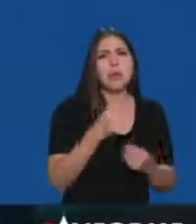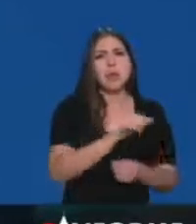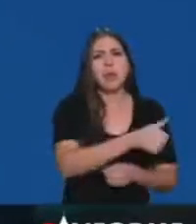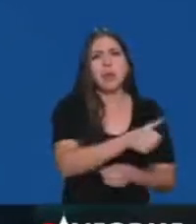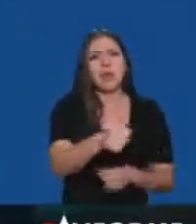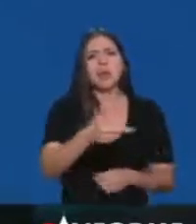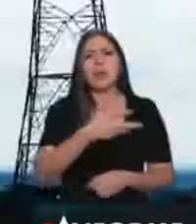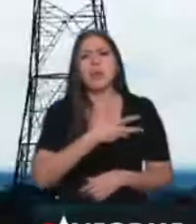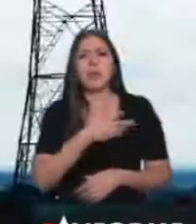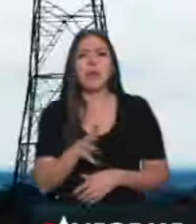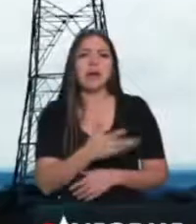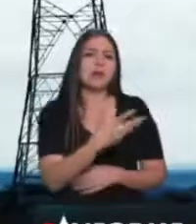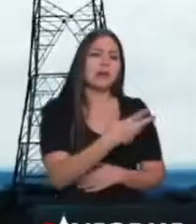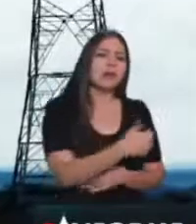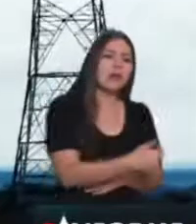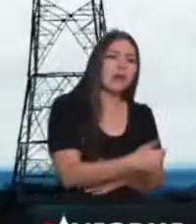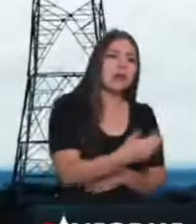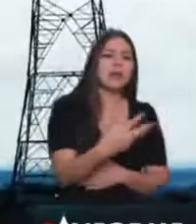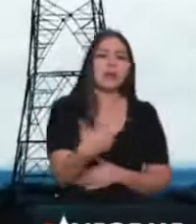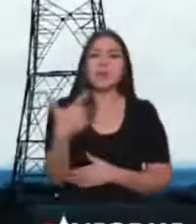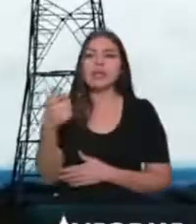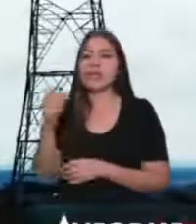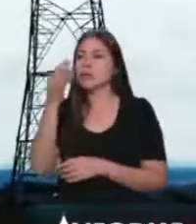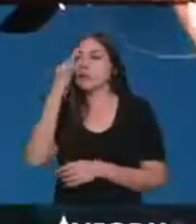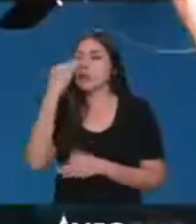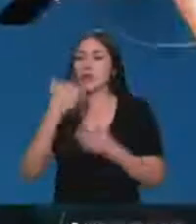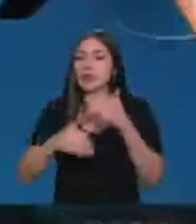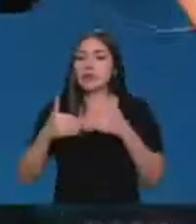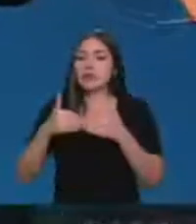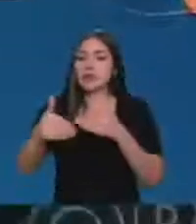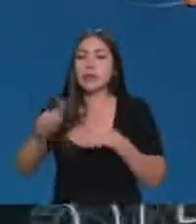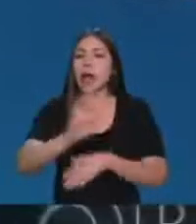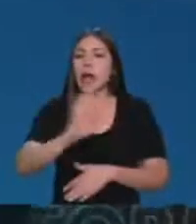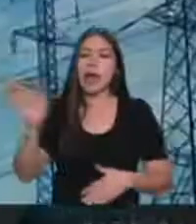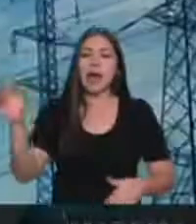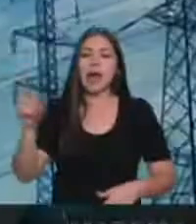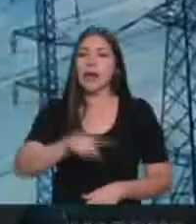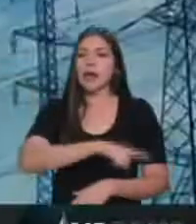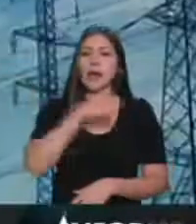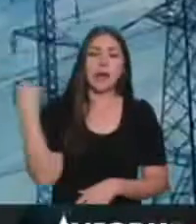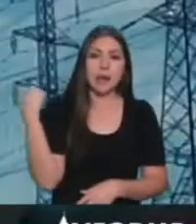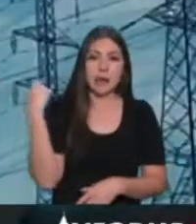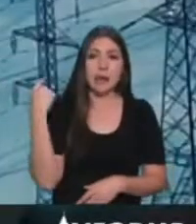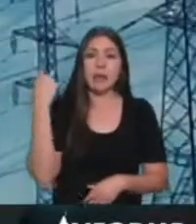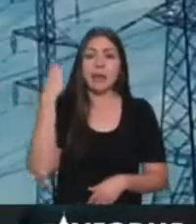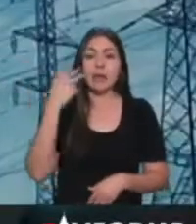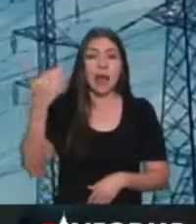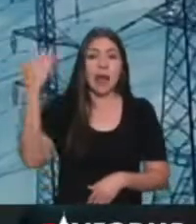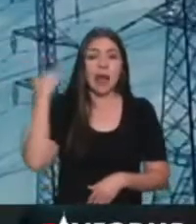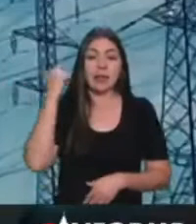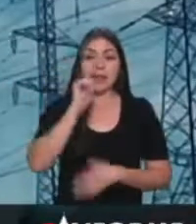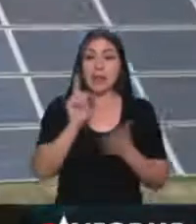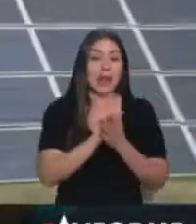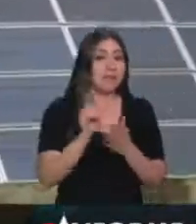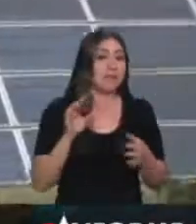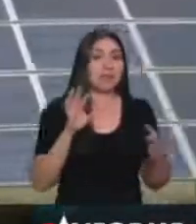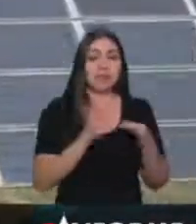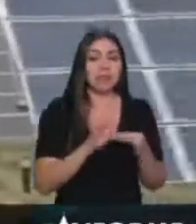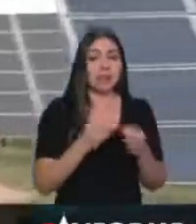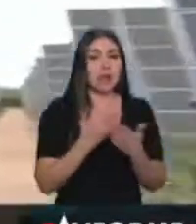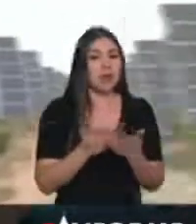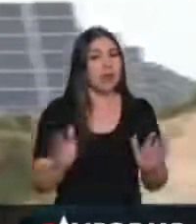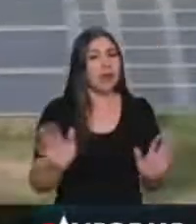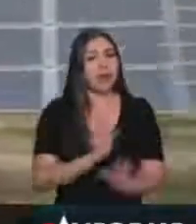para que ya se venzan. Lo que están diciendo ahora, eso sí, como estaba ilegal, pues mira, se